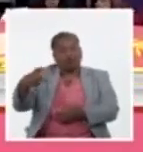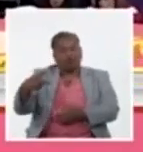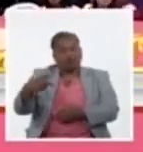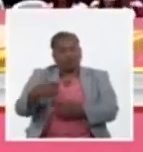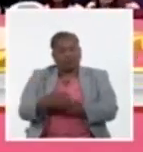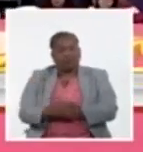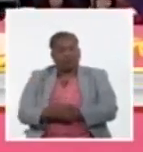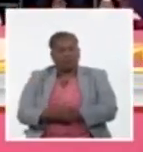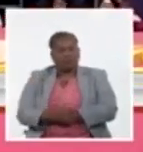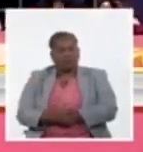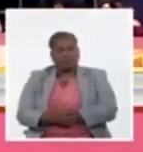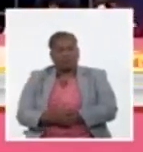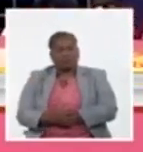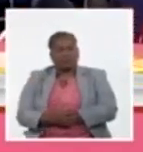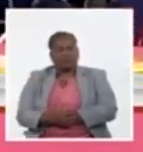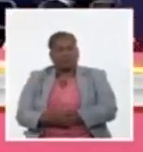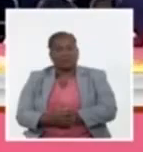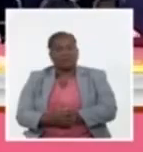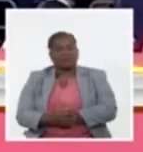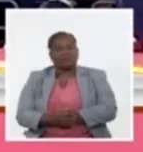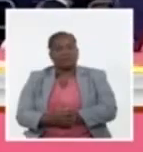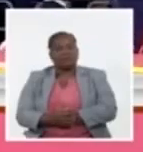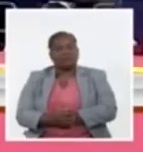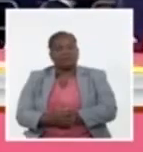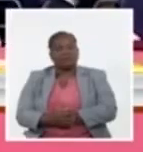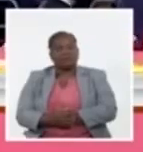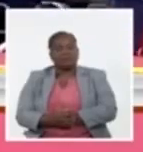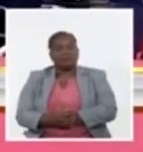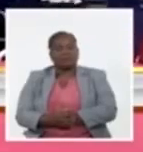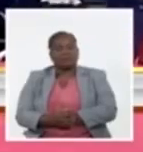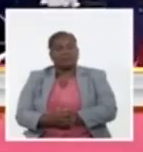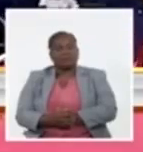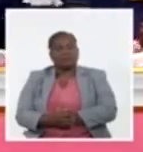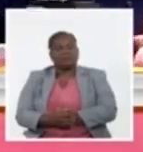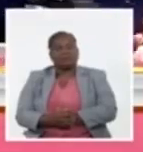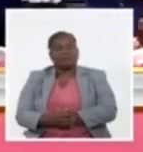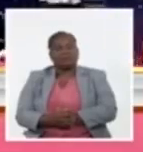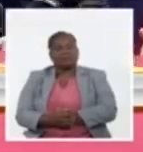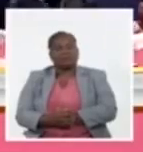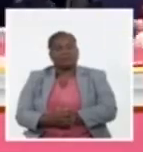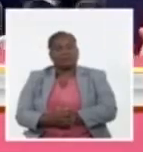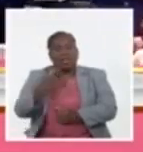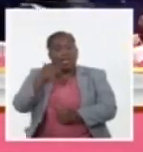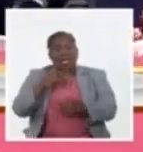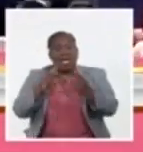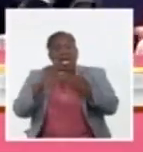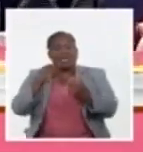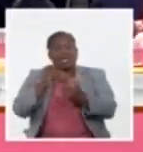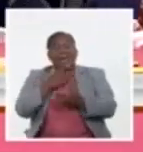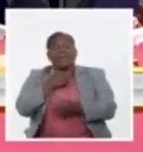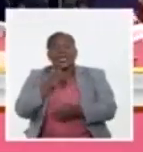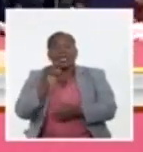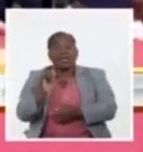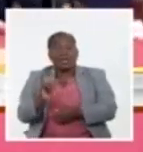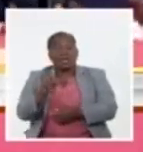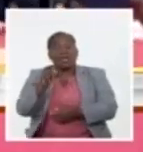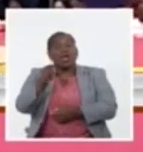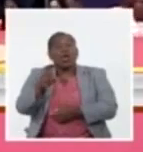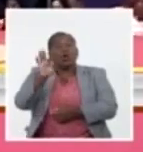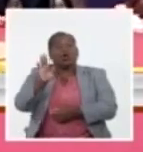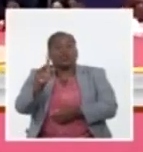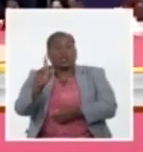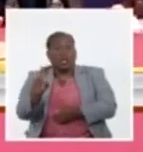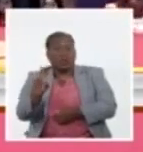González, 89, Olfide Sáez Vera también en los 89 y Ayamey Damiana Medina Roca en